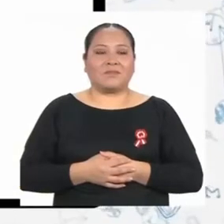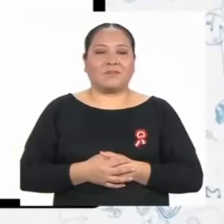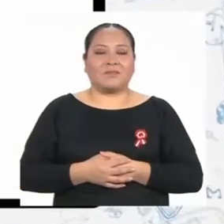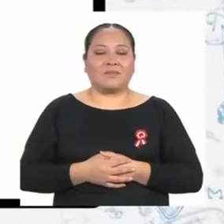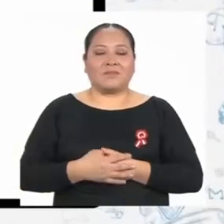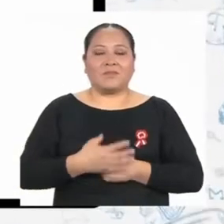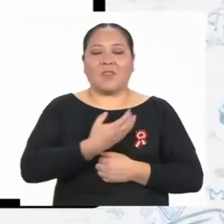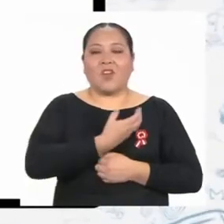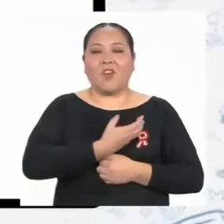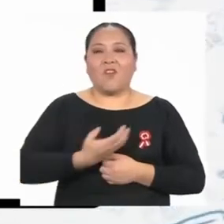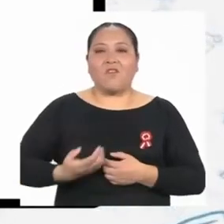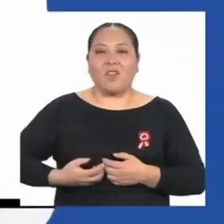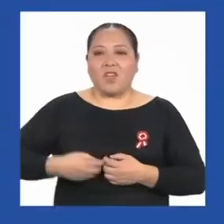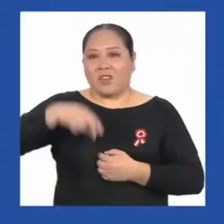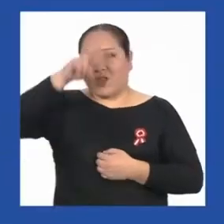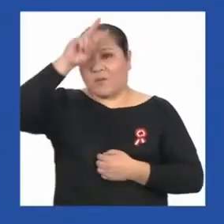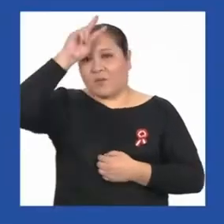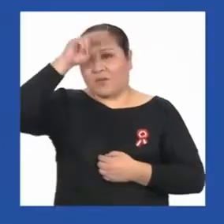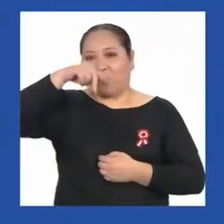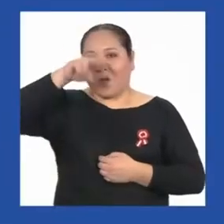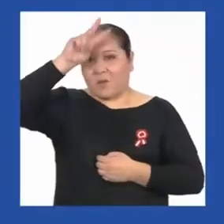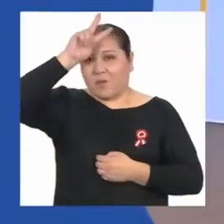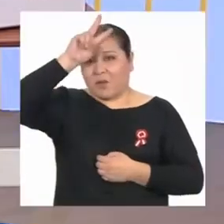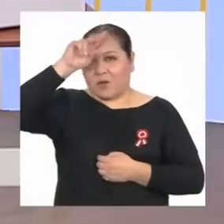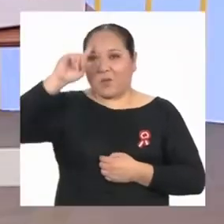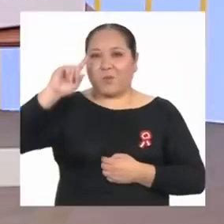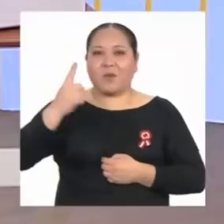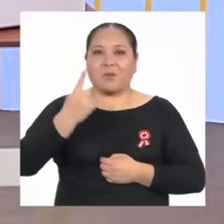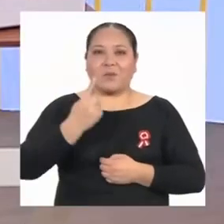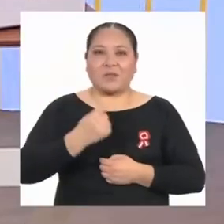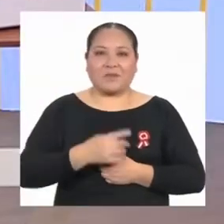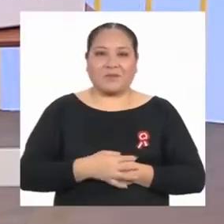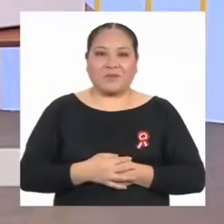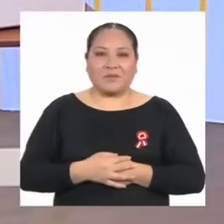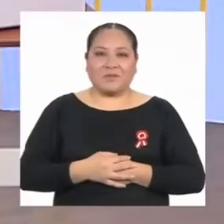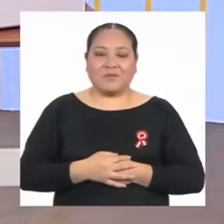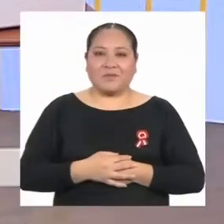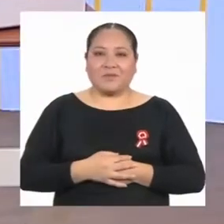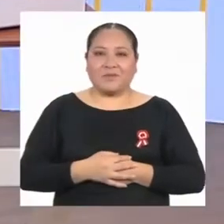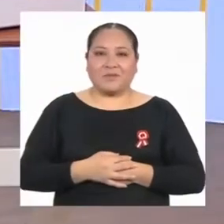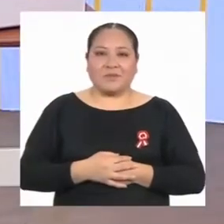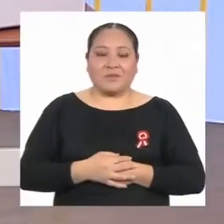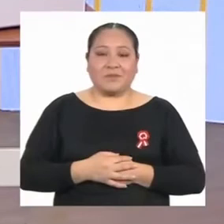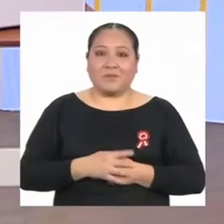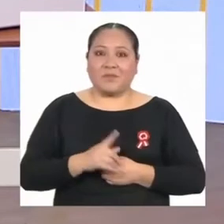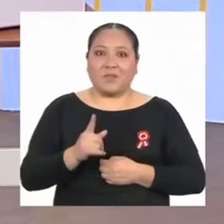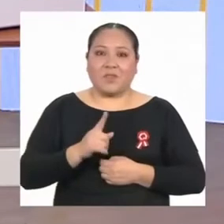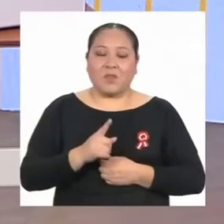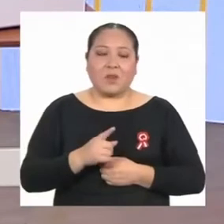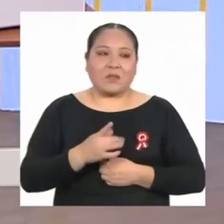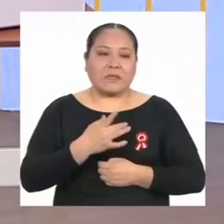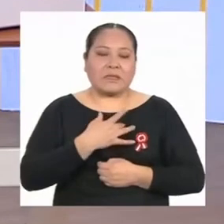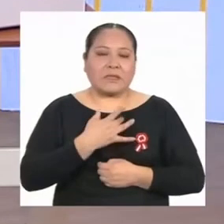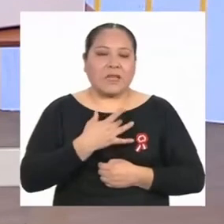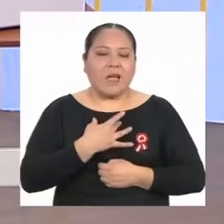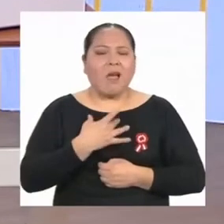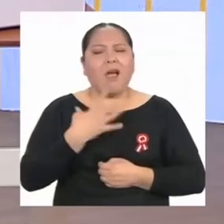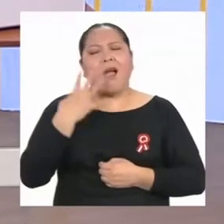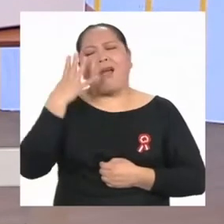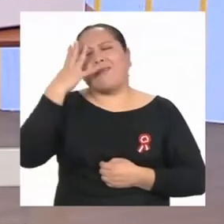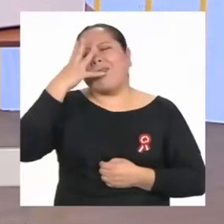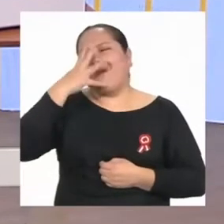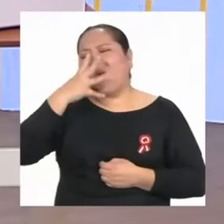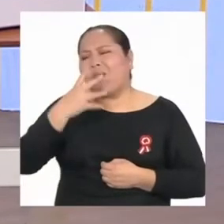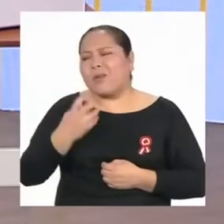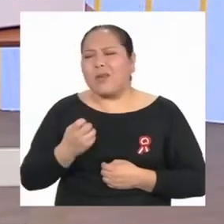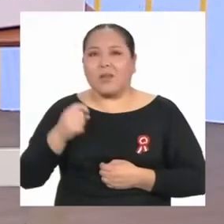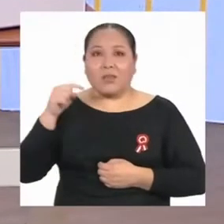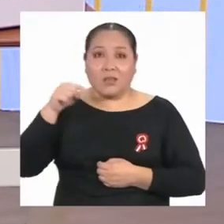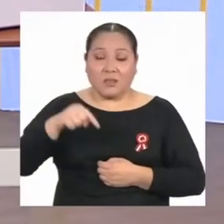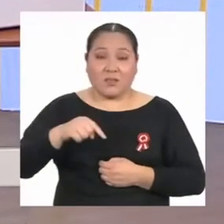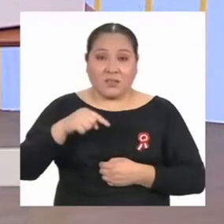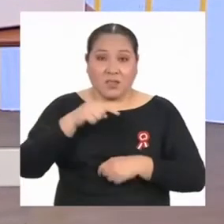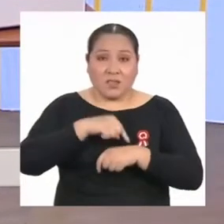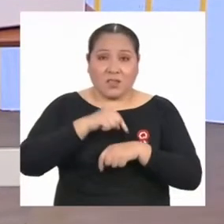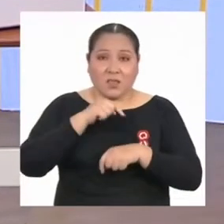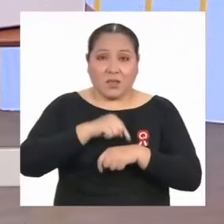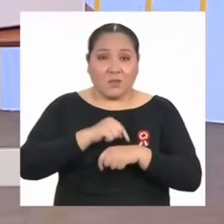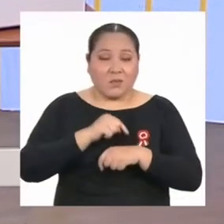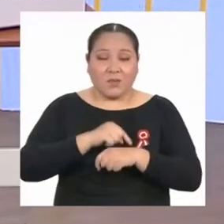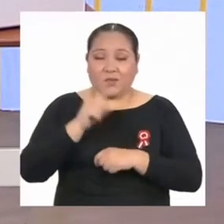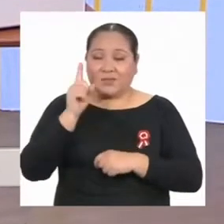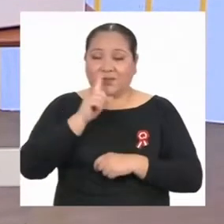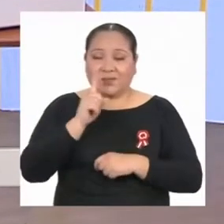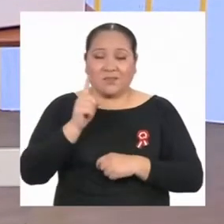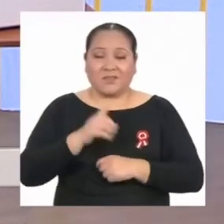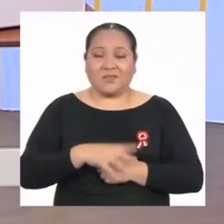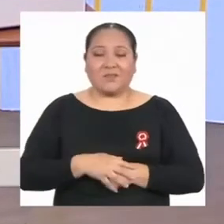Gobierno del Perú, el Perú primero. No se trata de romantizar el difícil momento que seguimos pasando, pero como vieron